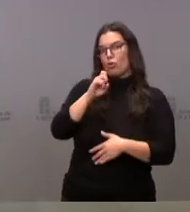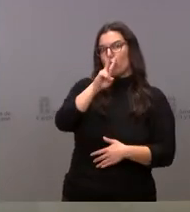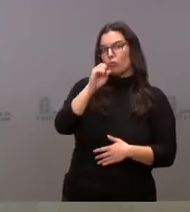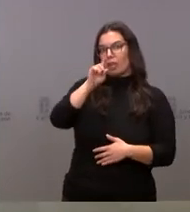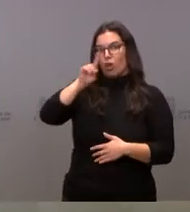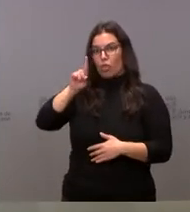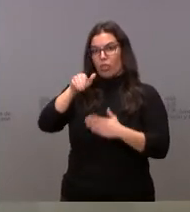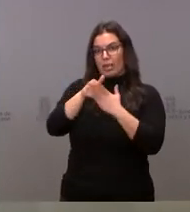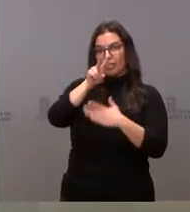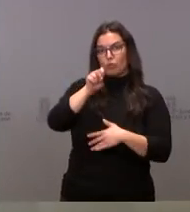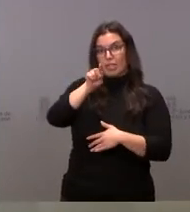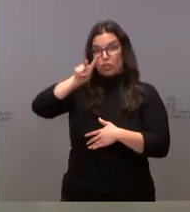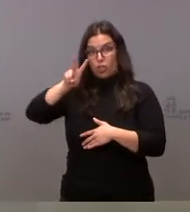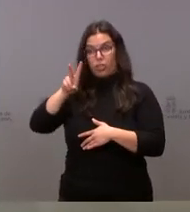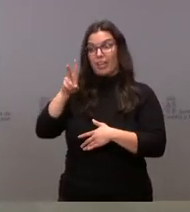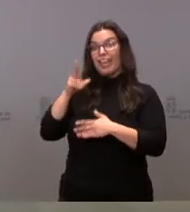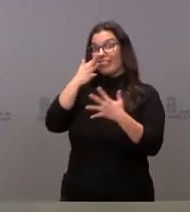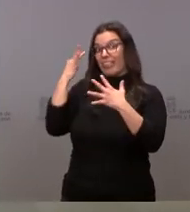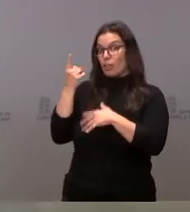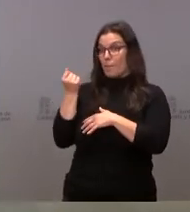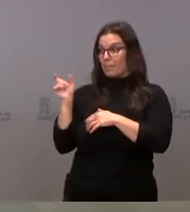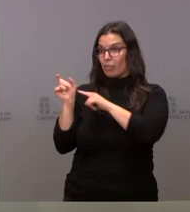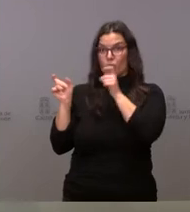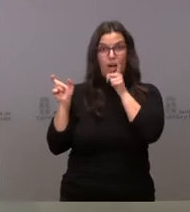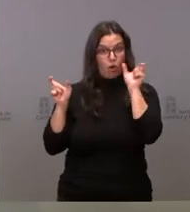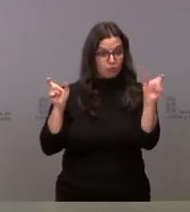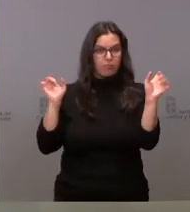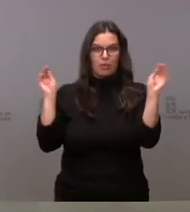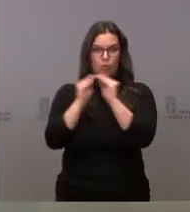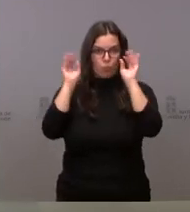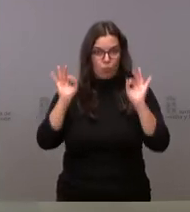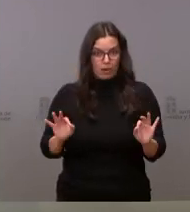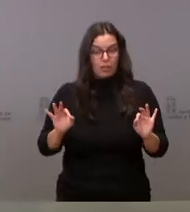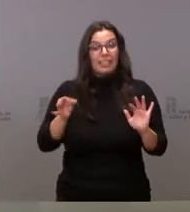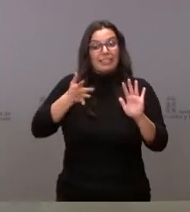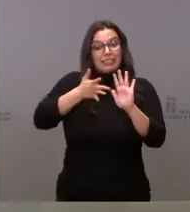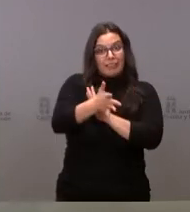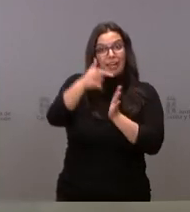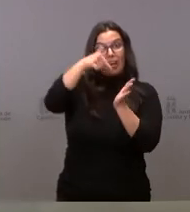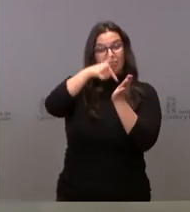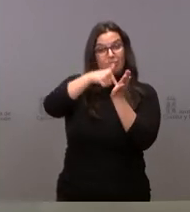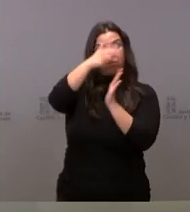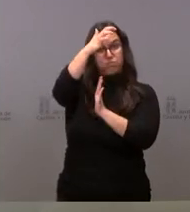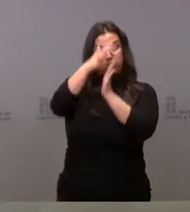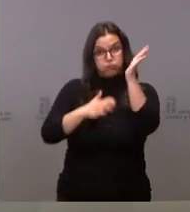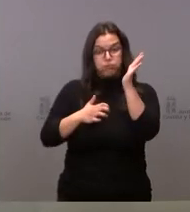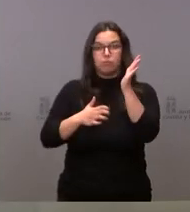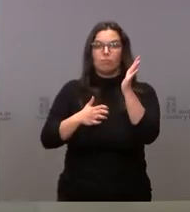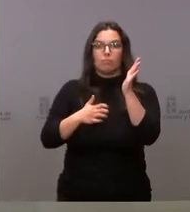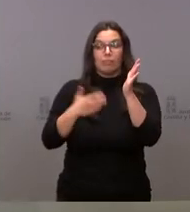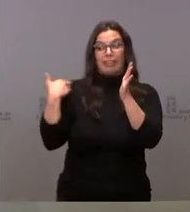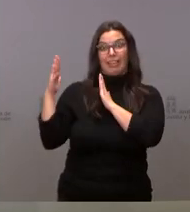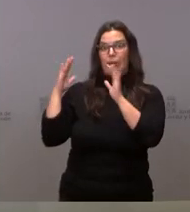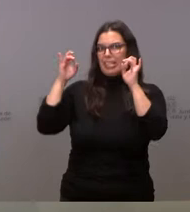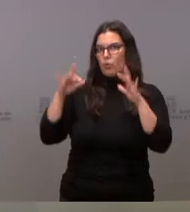2011-2012 por tanto esta reducción de estas tasas nos permite volver al nivel de tasas que tuvimos en aquel